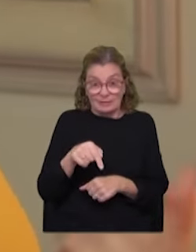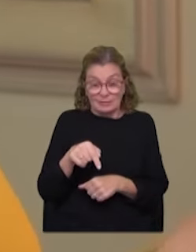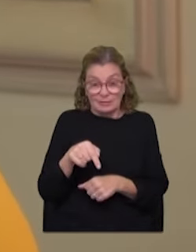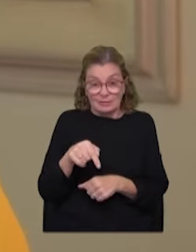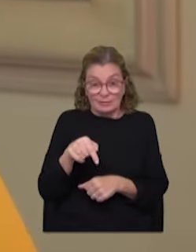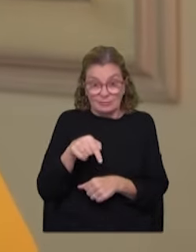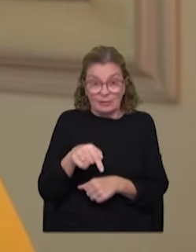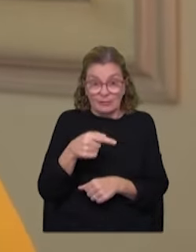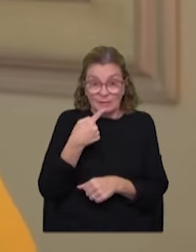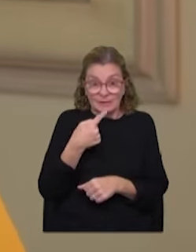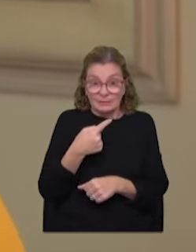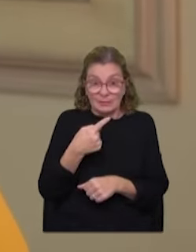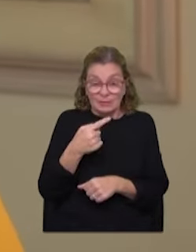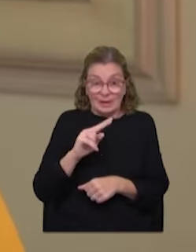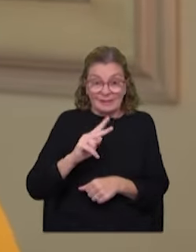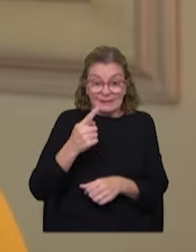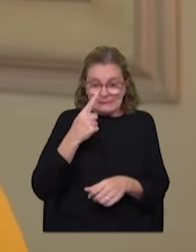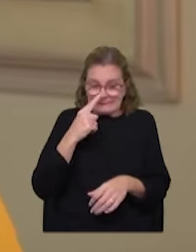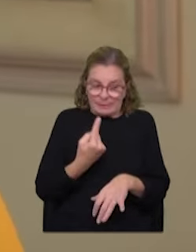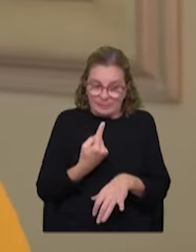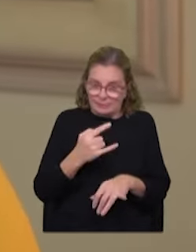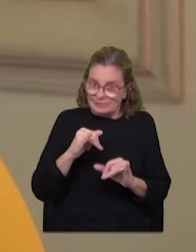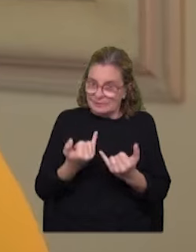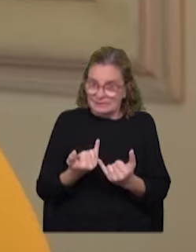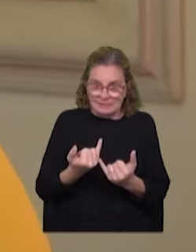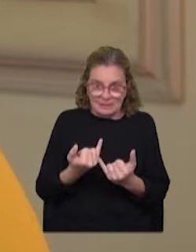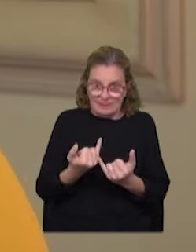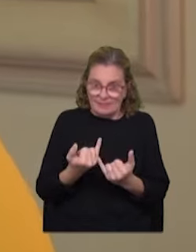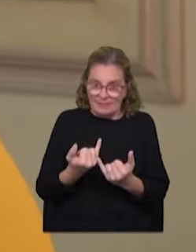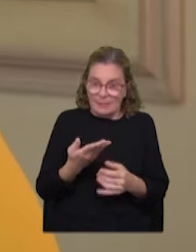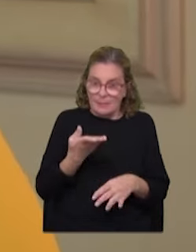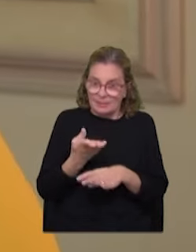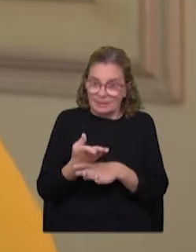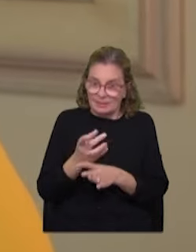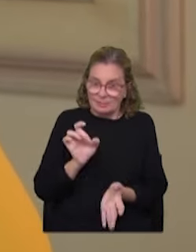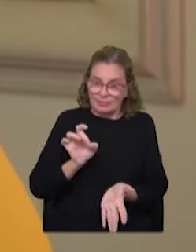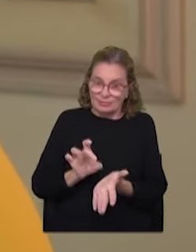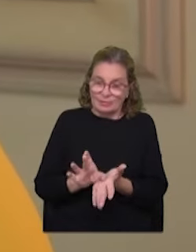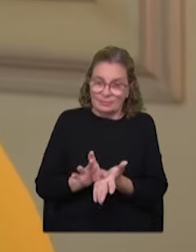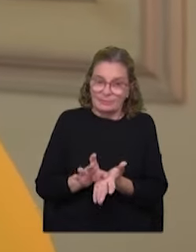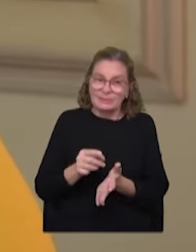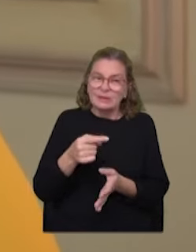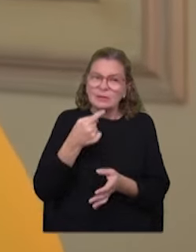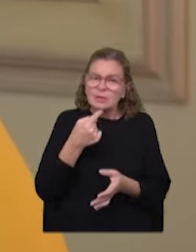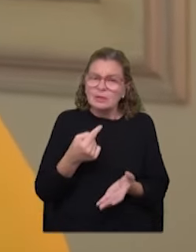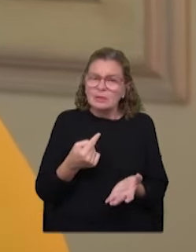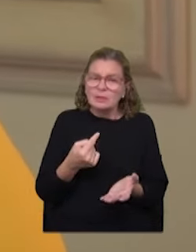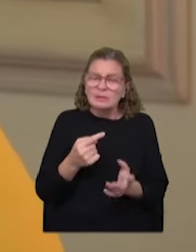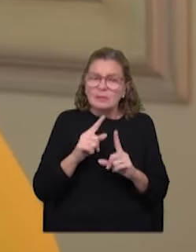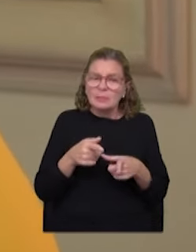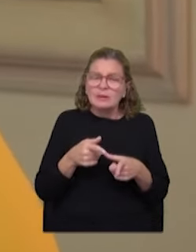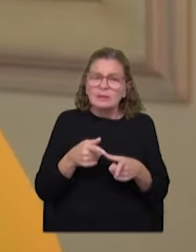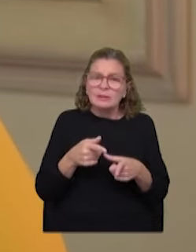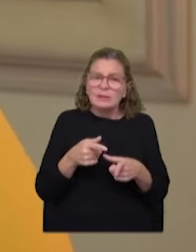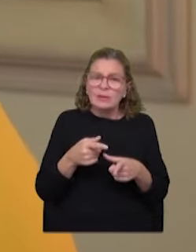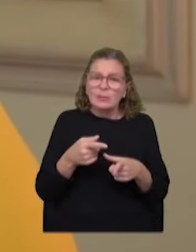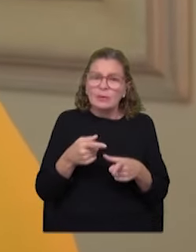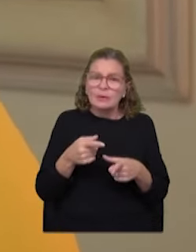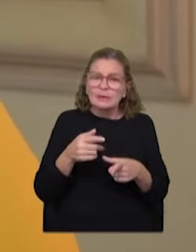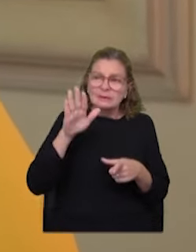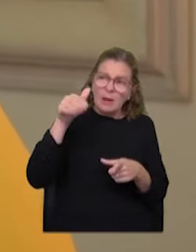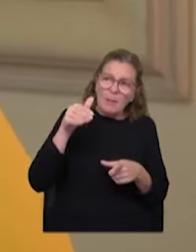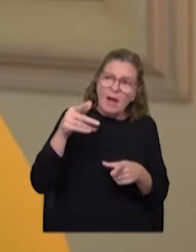no tendríamos al segundo voces levantadas solicitando renuncias amerita también quizá una interpelación